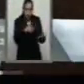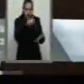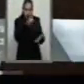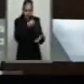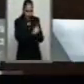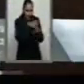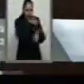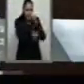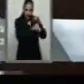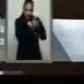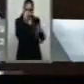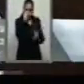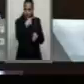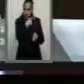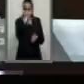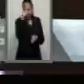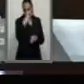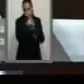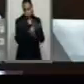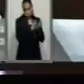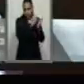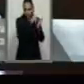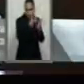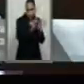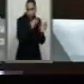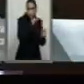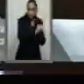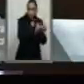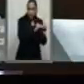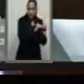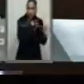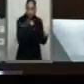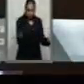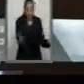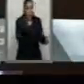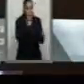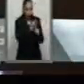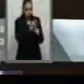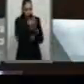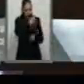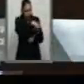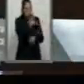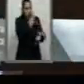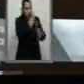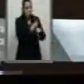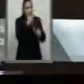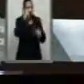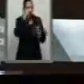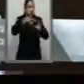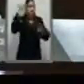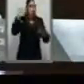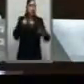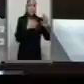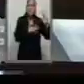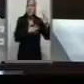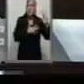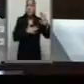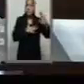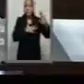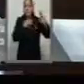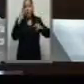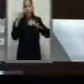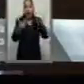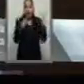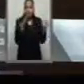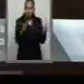la Ciudad de México, tienen la oportunidad también de cumplir parte de lo que prometieron, pues este